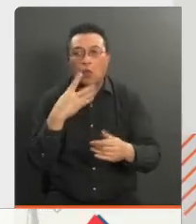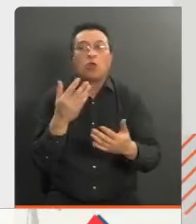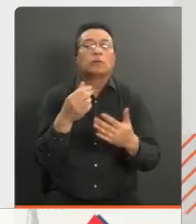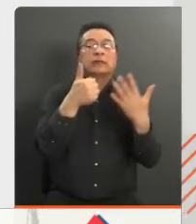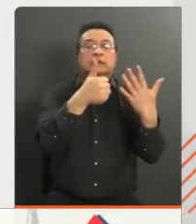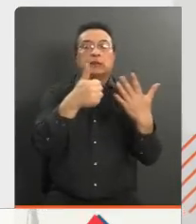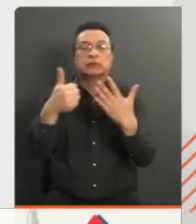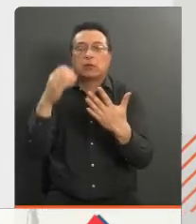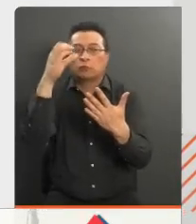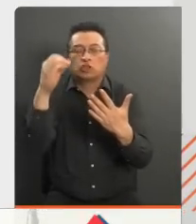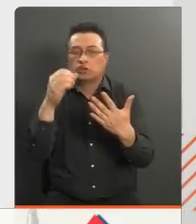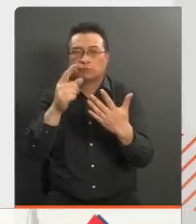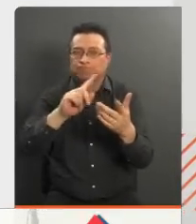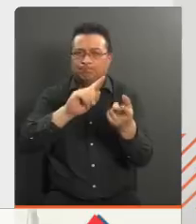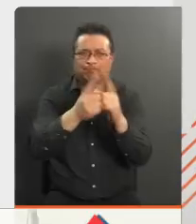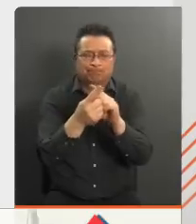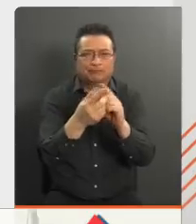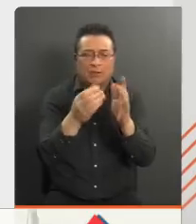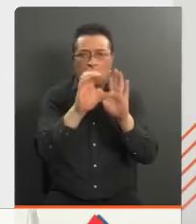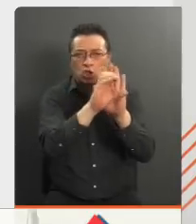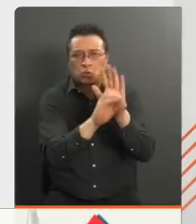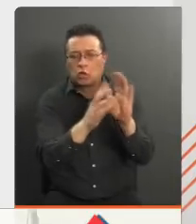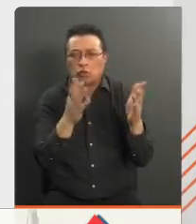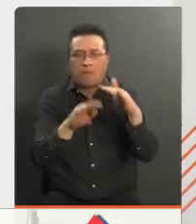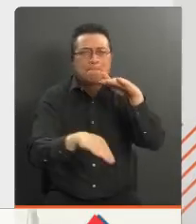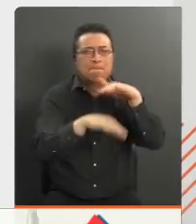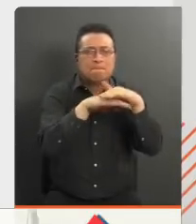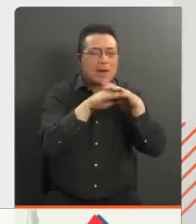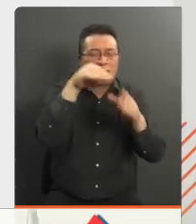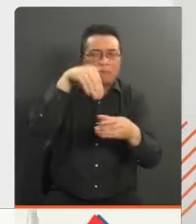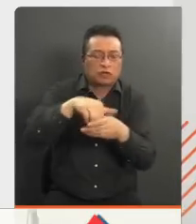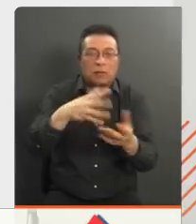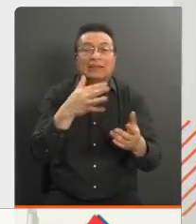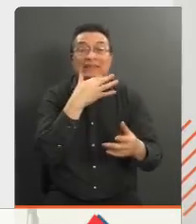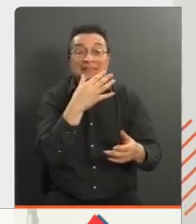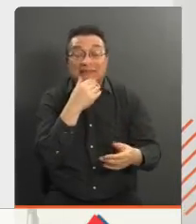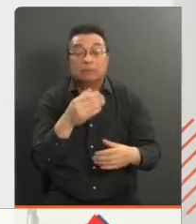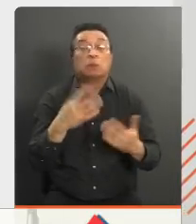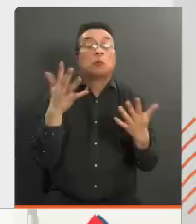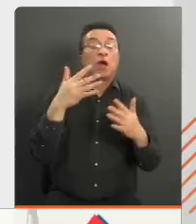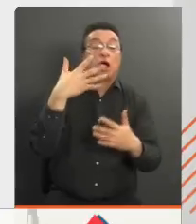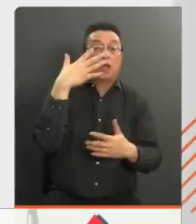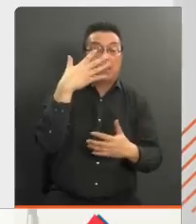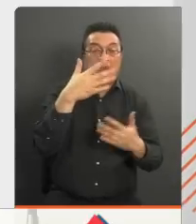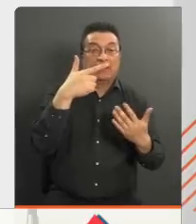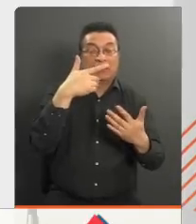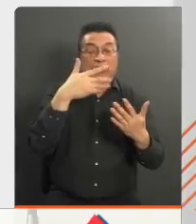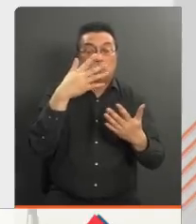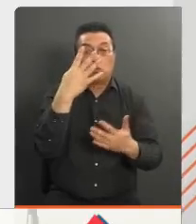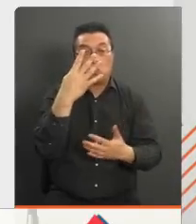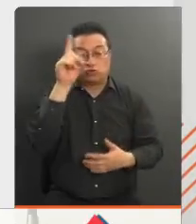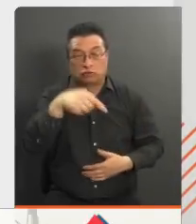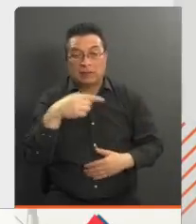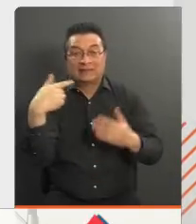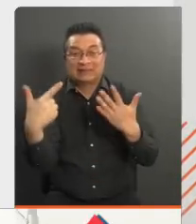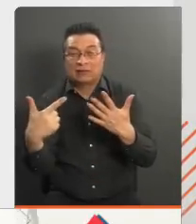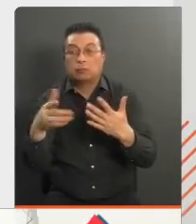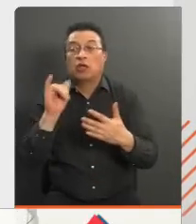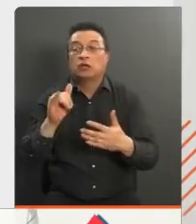tercios para reformar la Constitución, para materias simples 4/7 y para contenidos centrales como el régimen